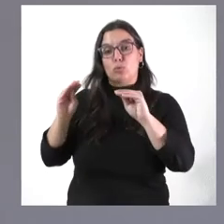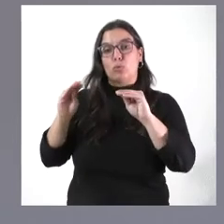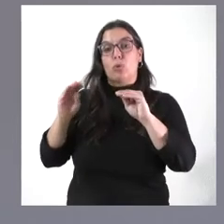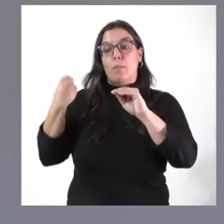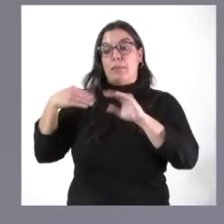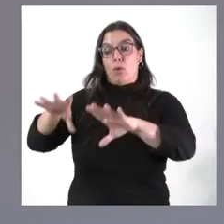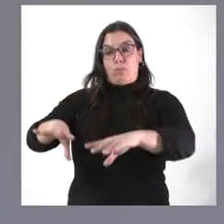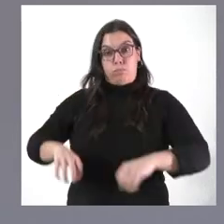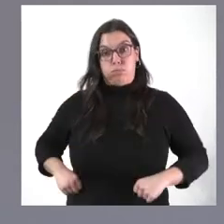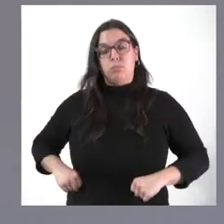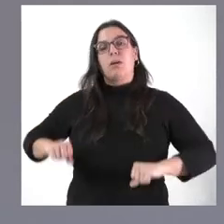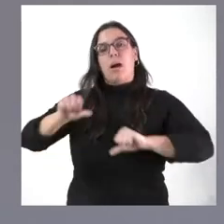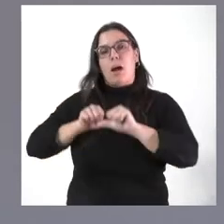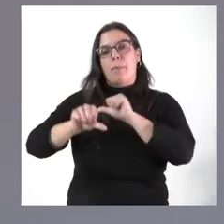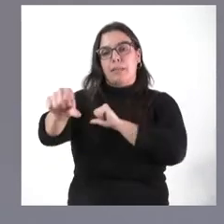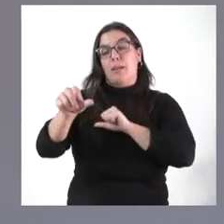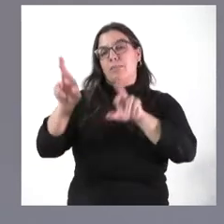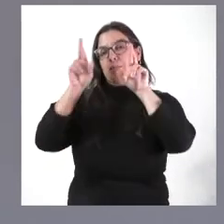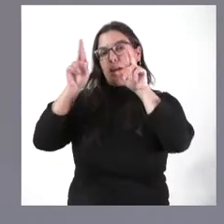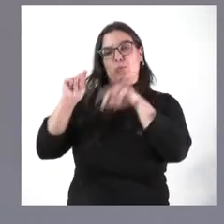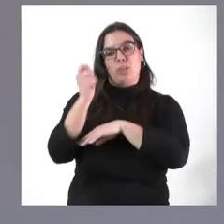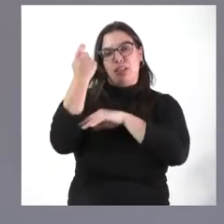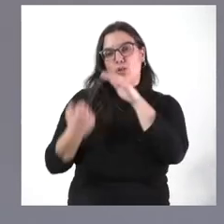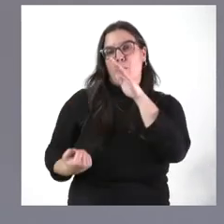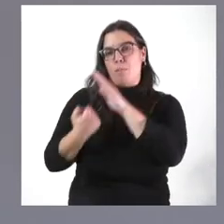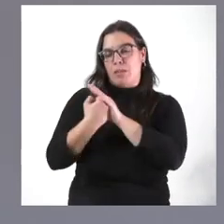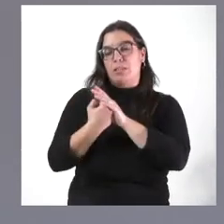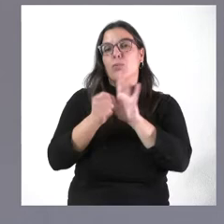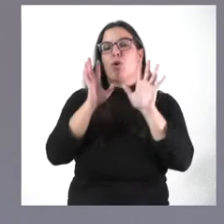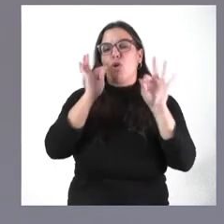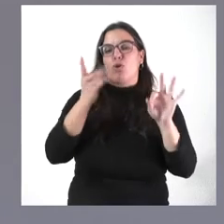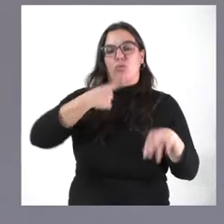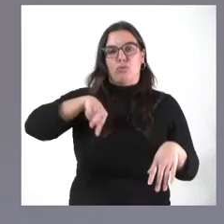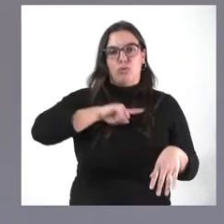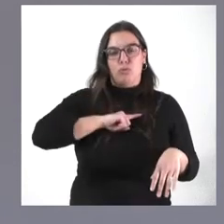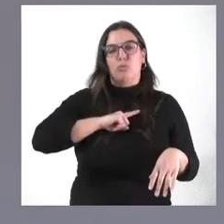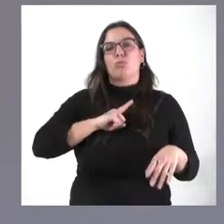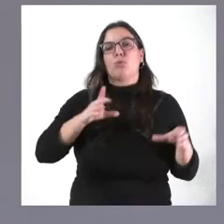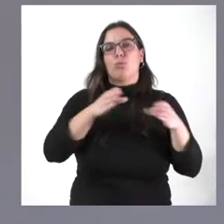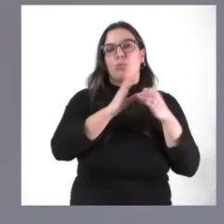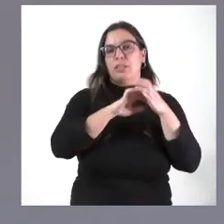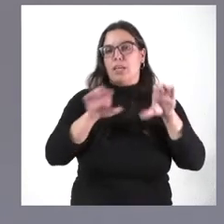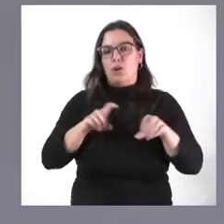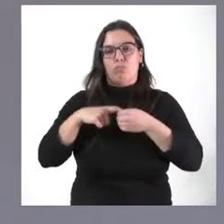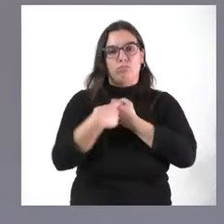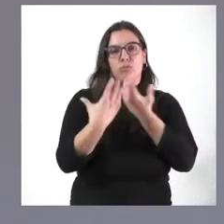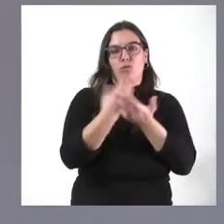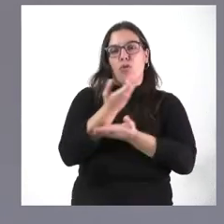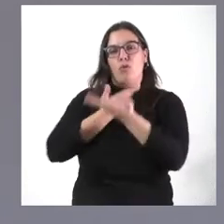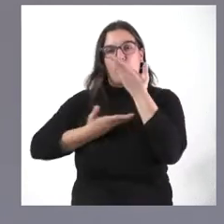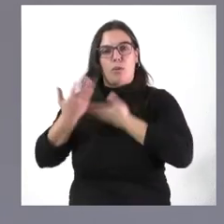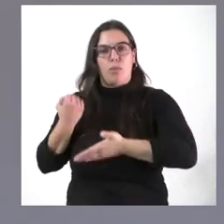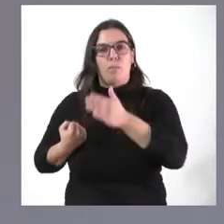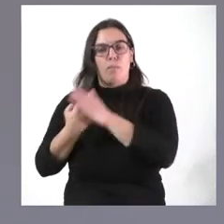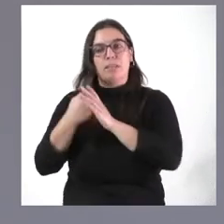de su toma de Posesión le deseamos el mayor de los éxitos contará con la colaboración de todos los miembros de la junta de Castilla y león